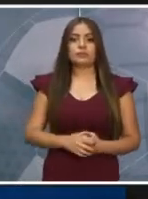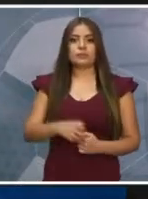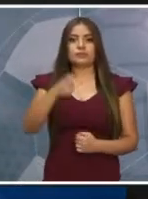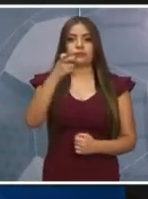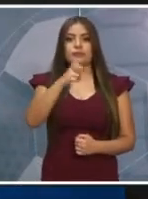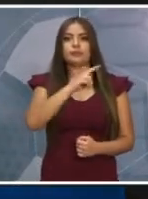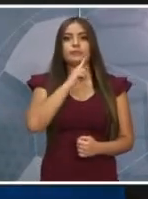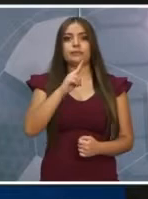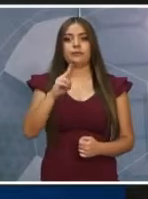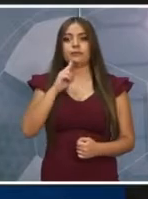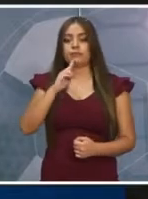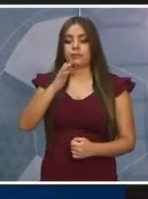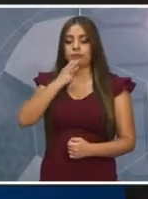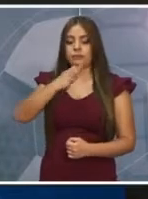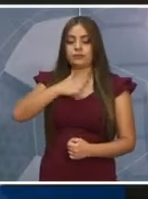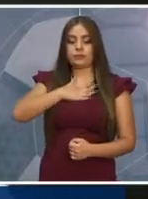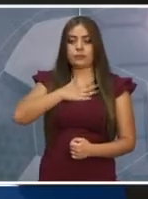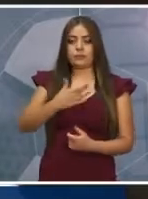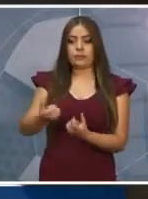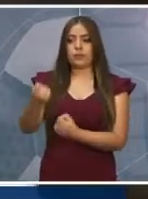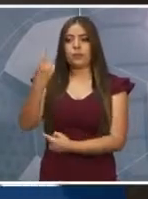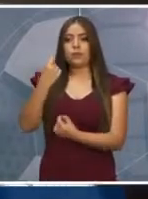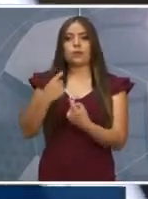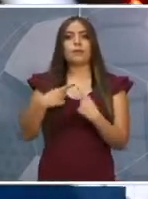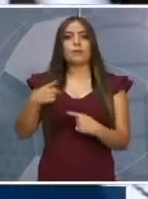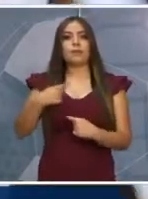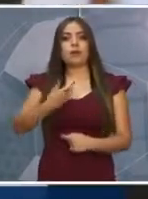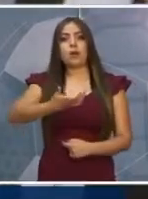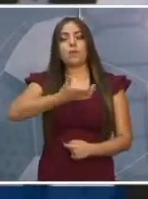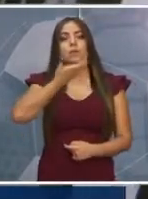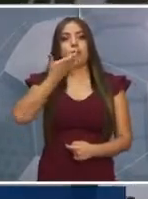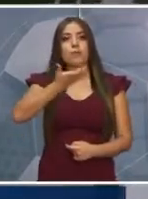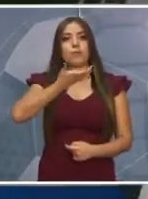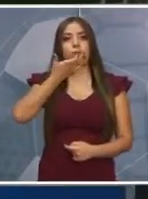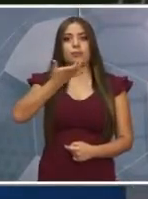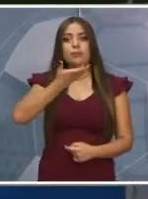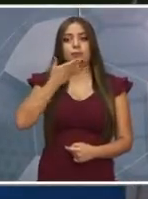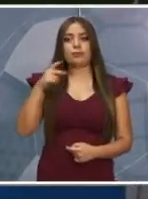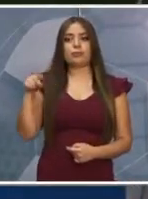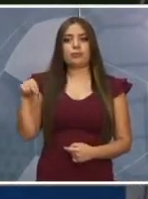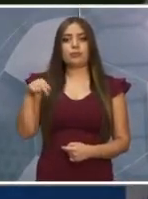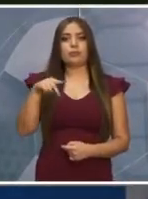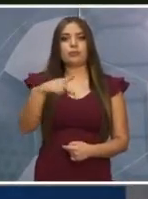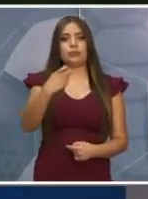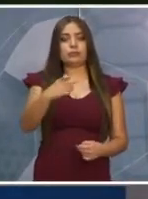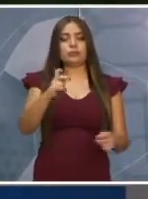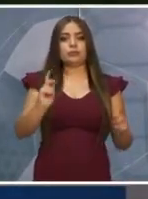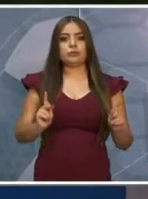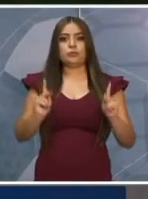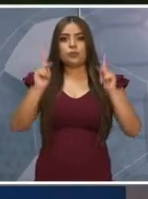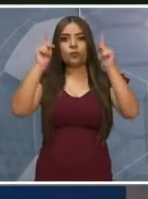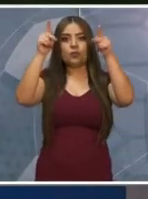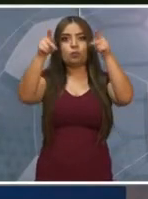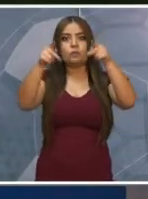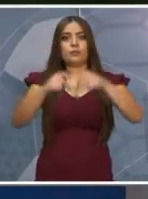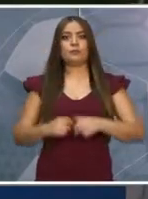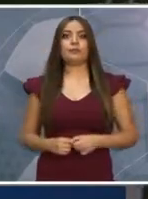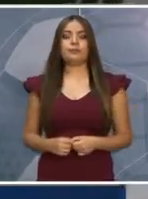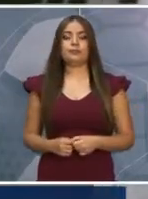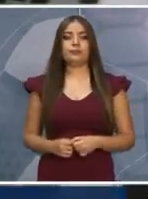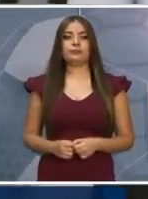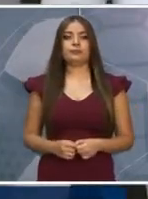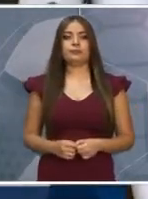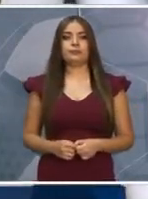algunos ciudadanos que frecuentemente utilizan los puentes peatonales para desplazarse de un tramo a otro de lo que